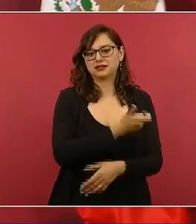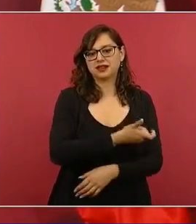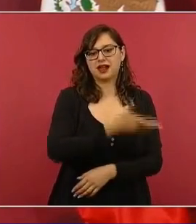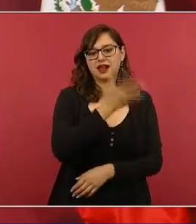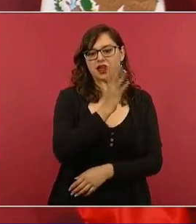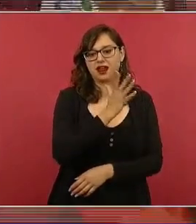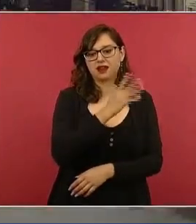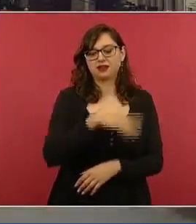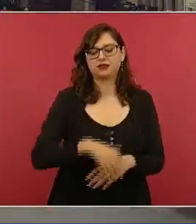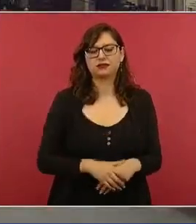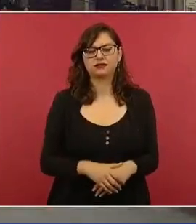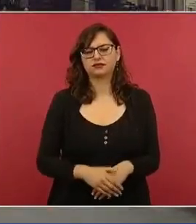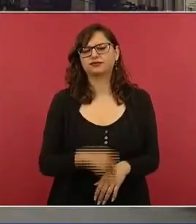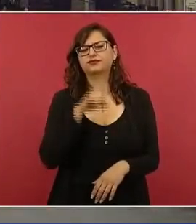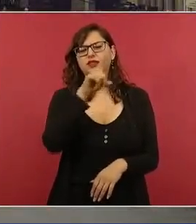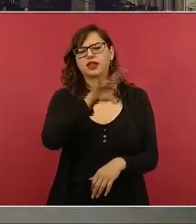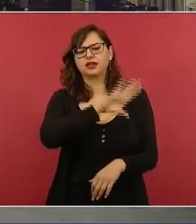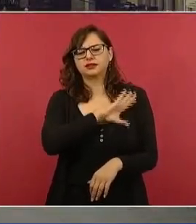¿Y quién domina